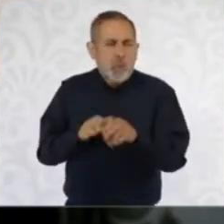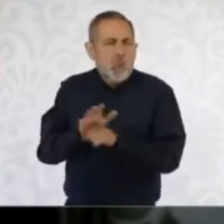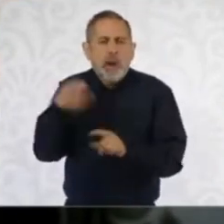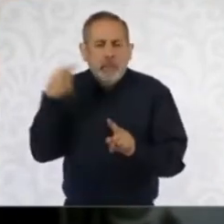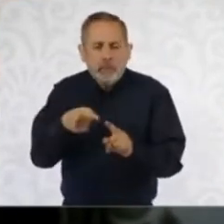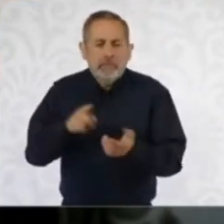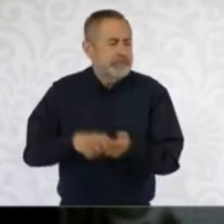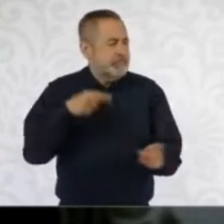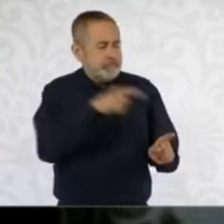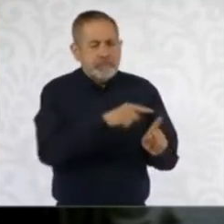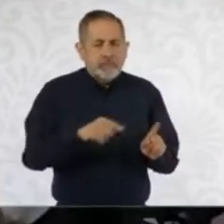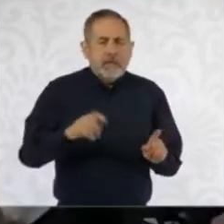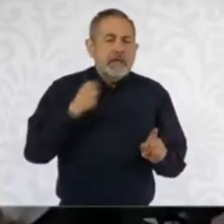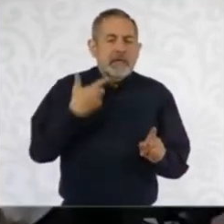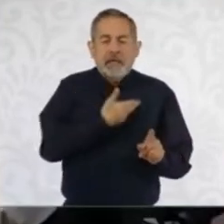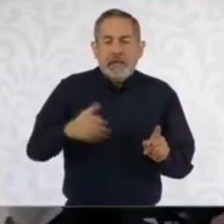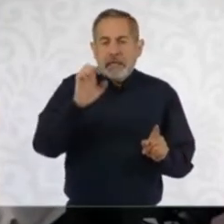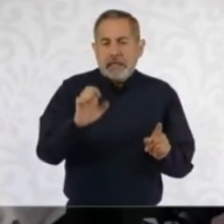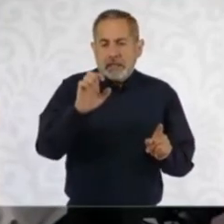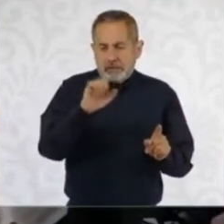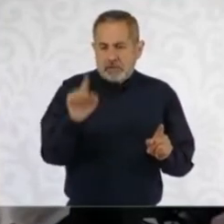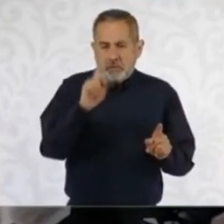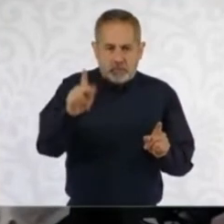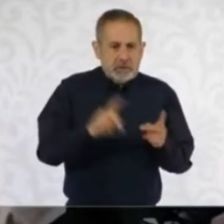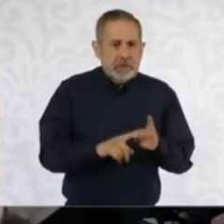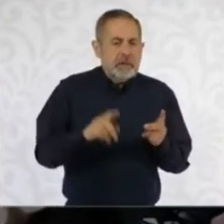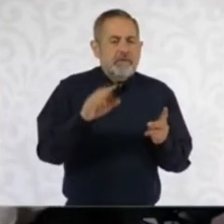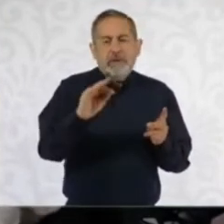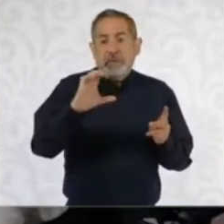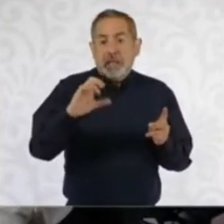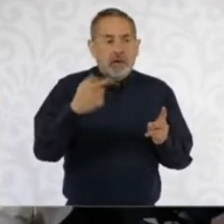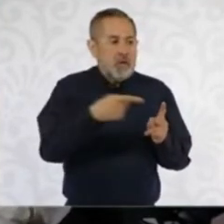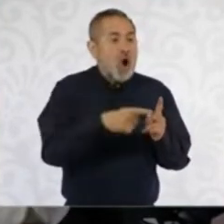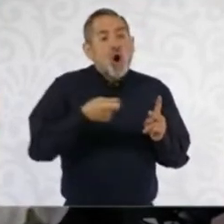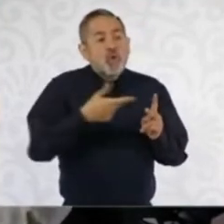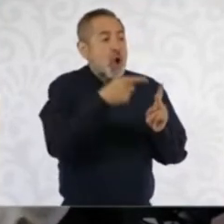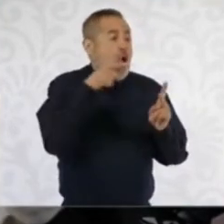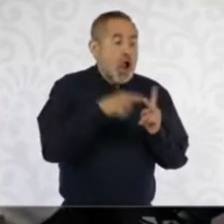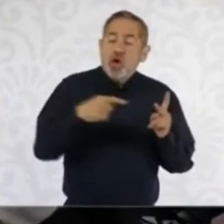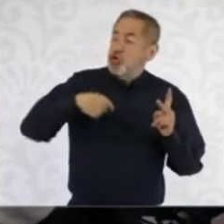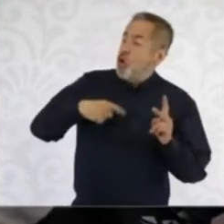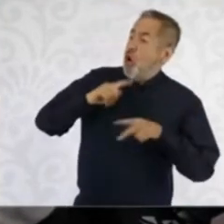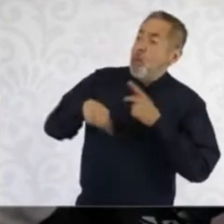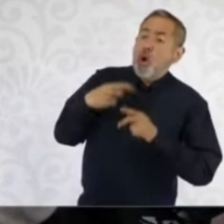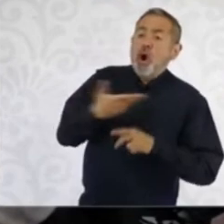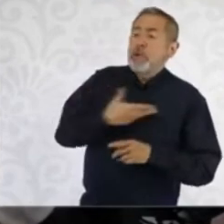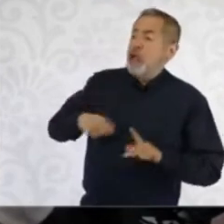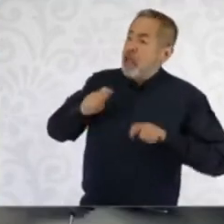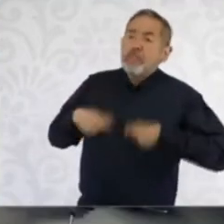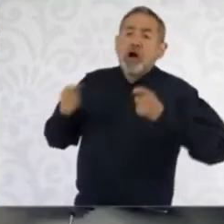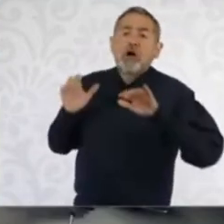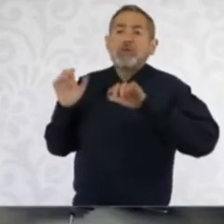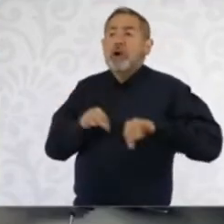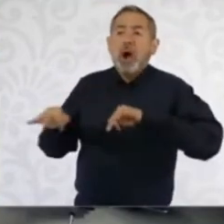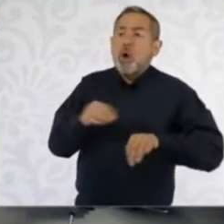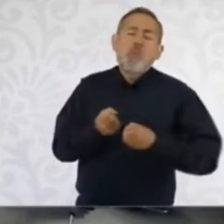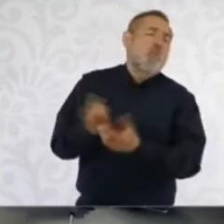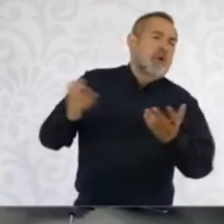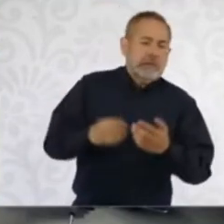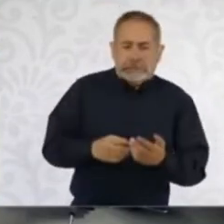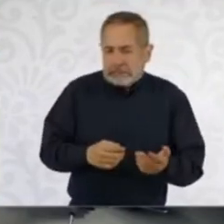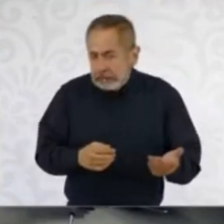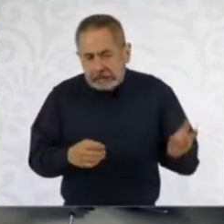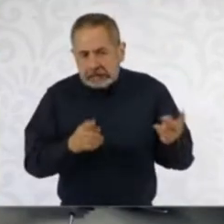refiero a Ernesto Zedillo y a Felipe Calderón, el mal llamado presidente del empleo, o que se autodenominó el presidente del empleo. Ver, por ejemplo, cómo se ha dado